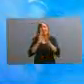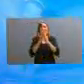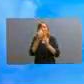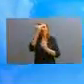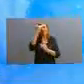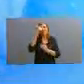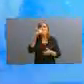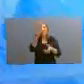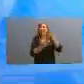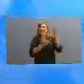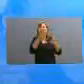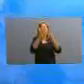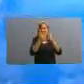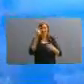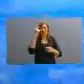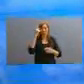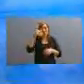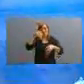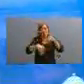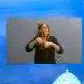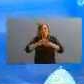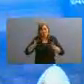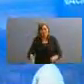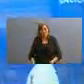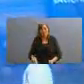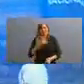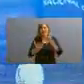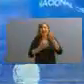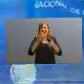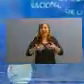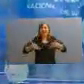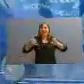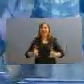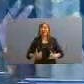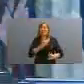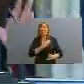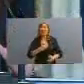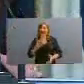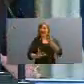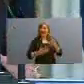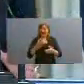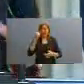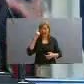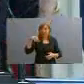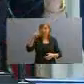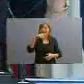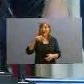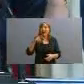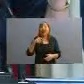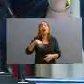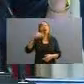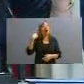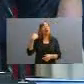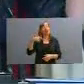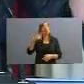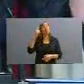Constitución, que se quemaba la urna y el sillón presidencial también? Bueno, originalmente lo habían